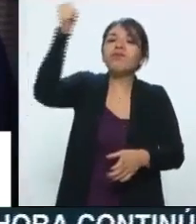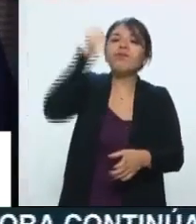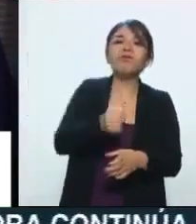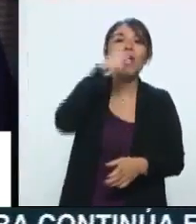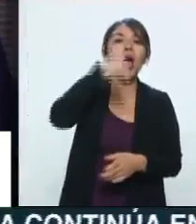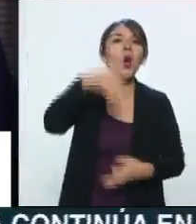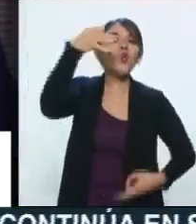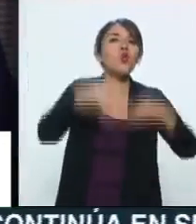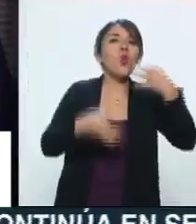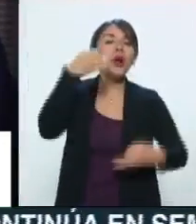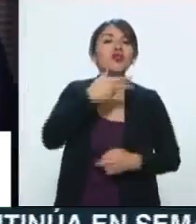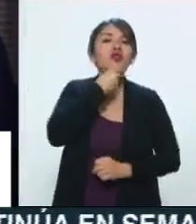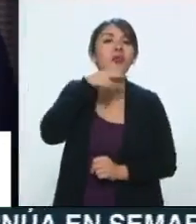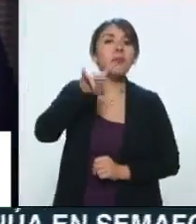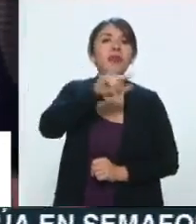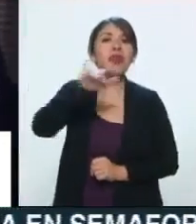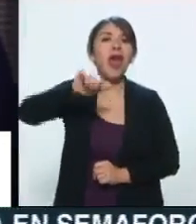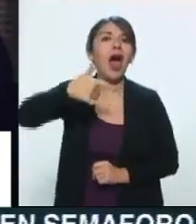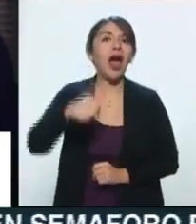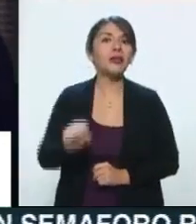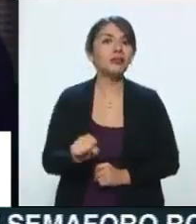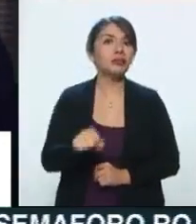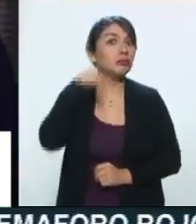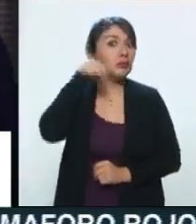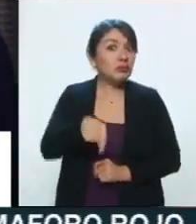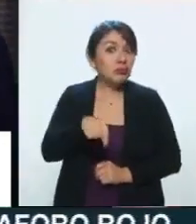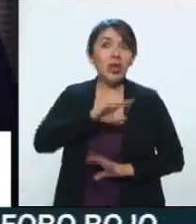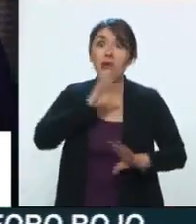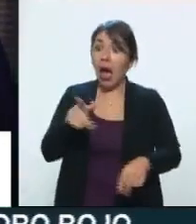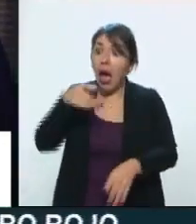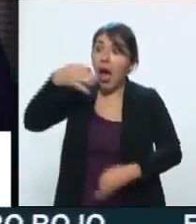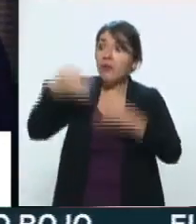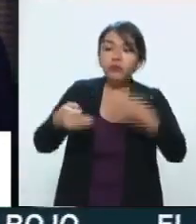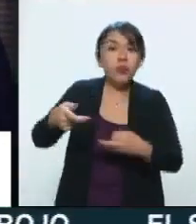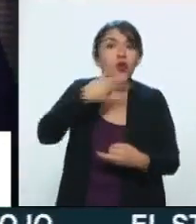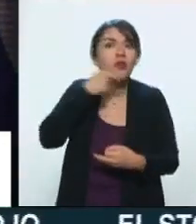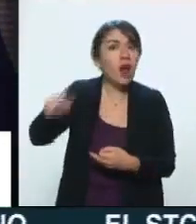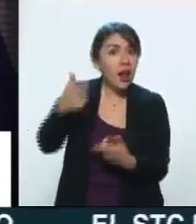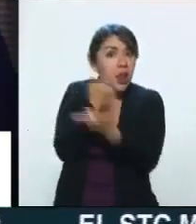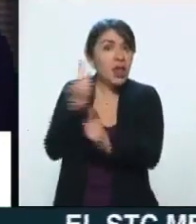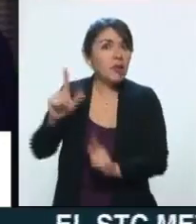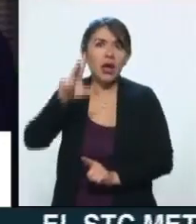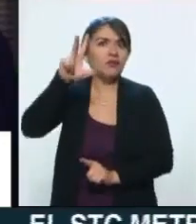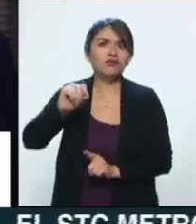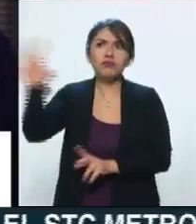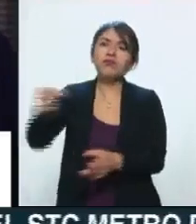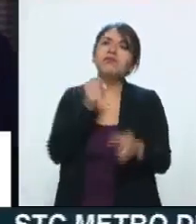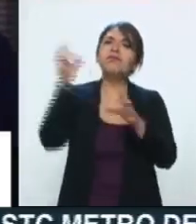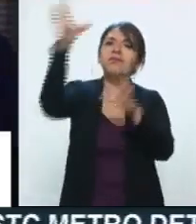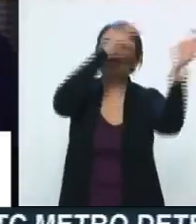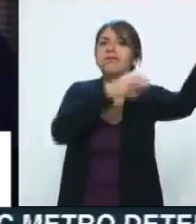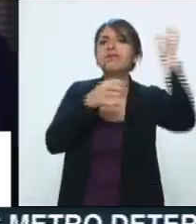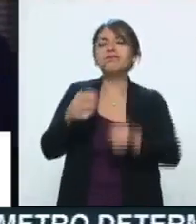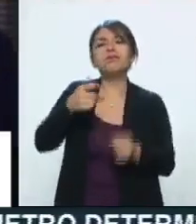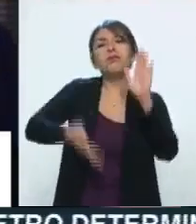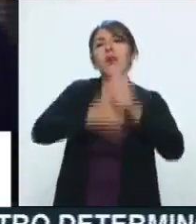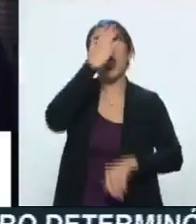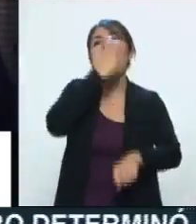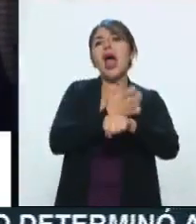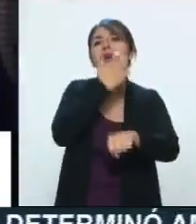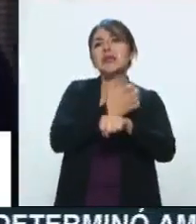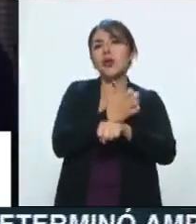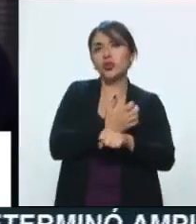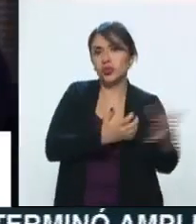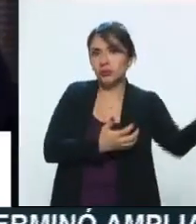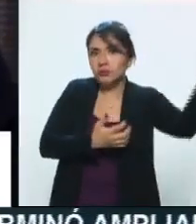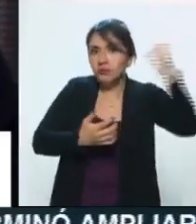a manos del juez Villegas Ortiz. Entonces no resultó absuelto, sino que fue extraditado hacia los Estados Unidos.